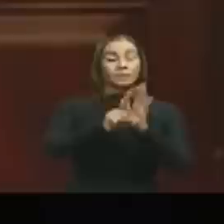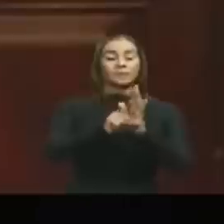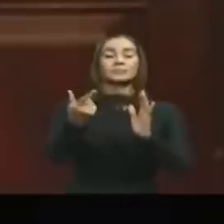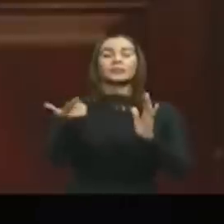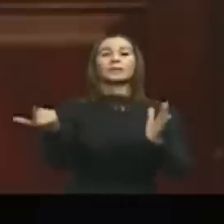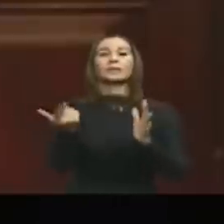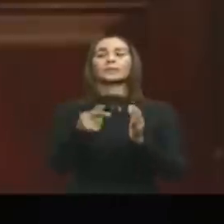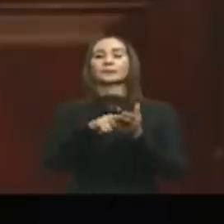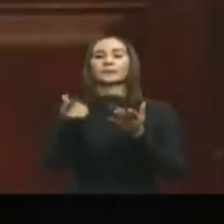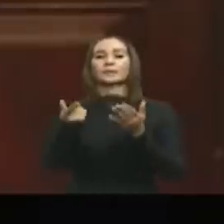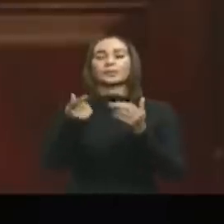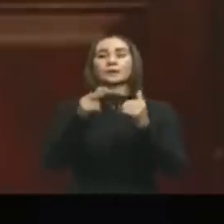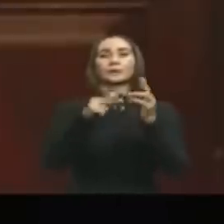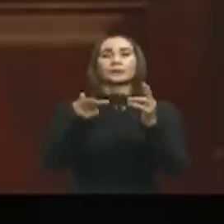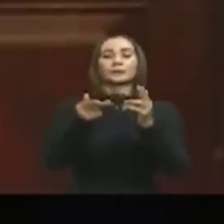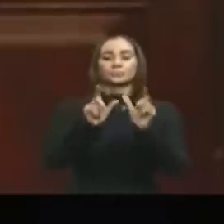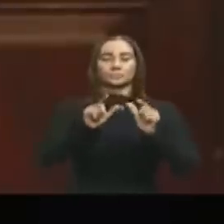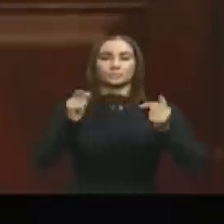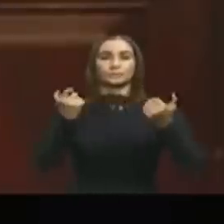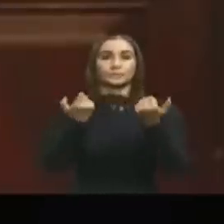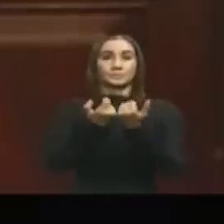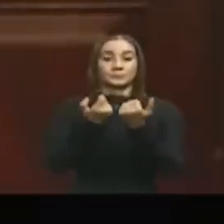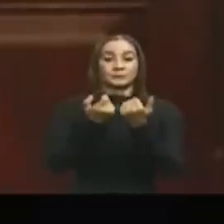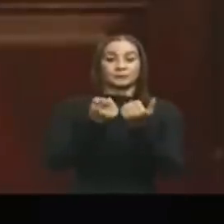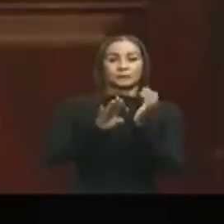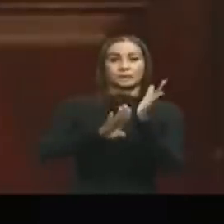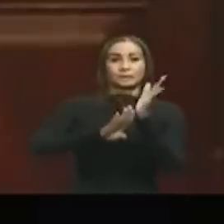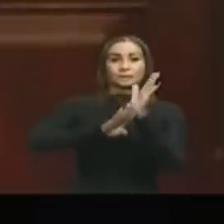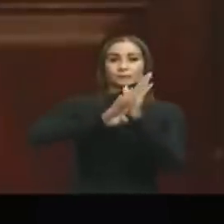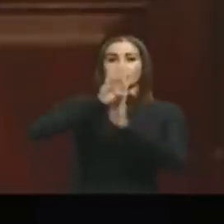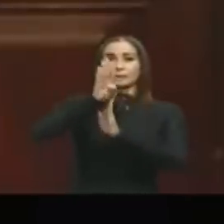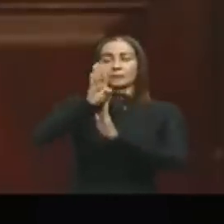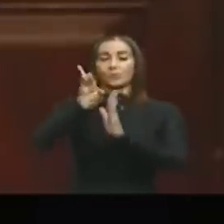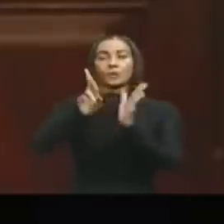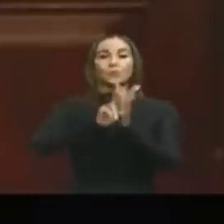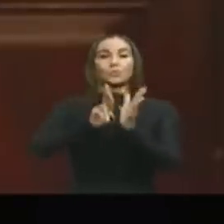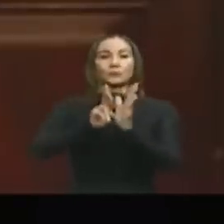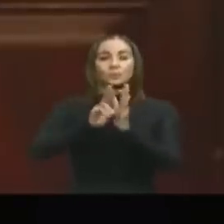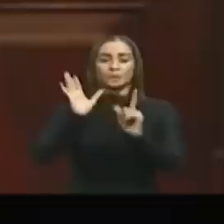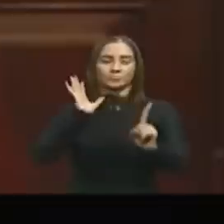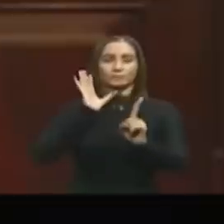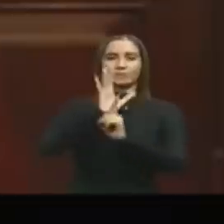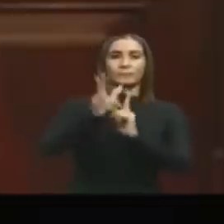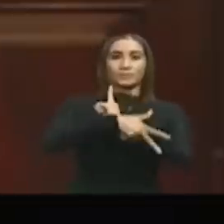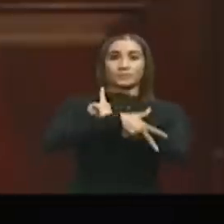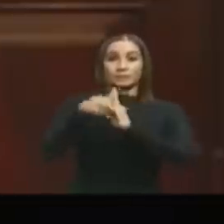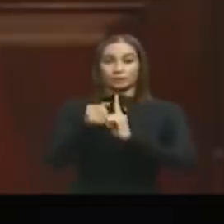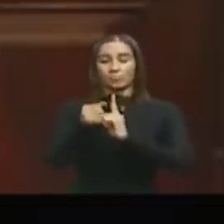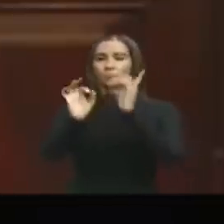alcance, se constituye en un mecanismo novedoso y una respuesta eficaz contra la corrupción organizada,